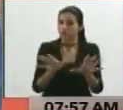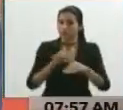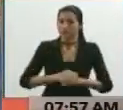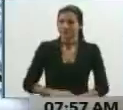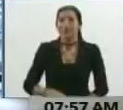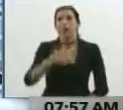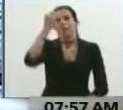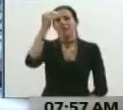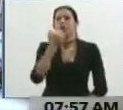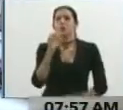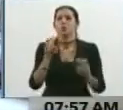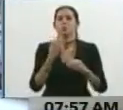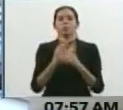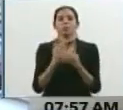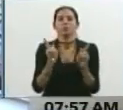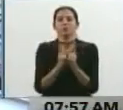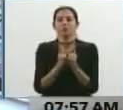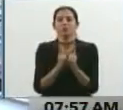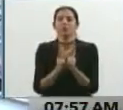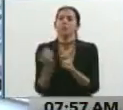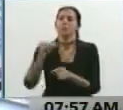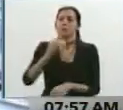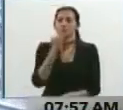una pausa ya vemos en este desayuno